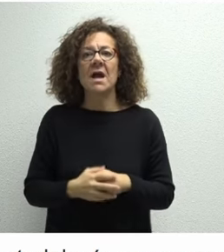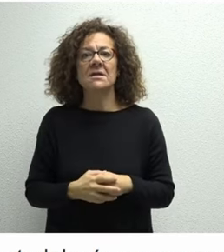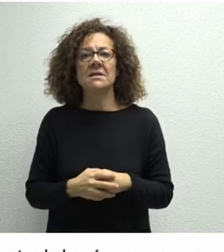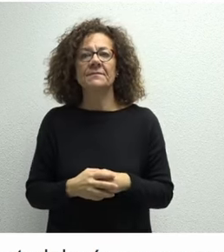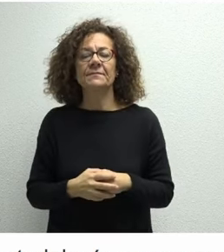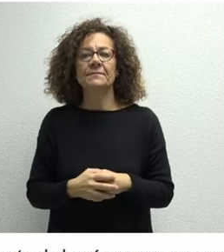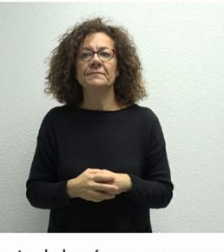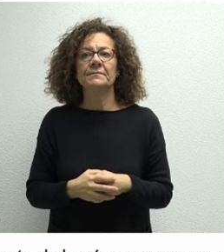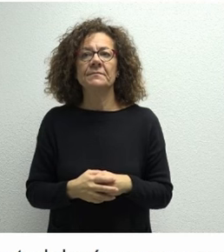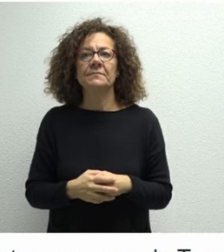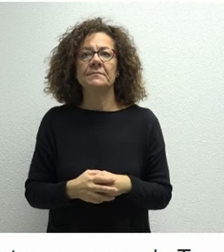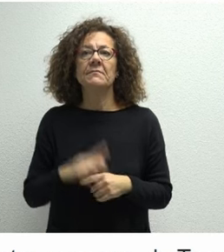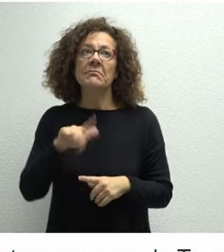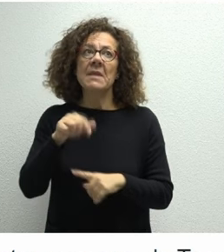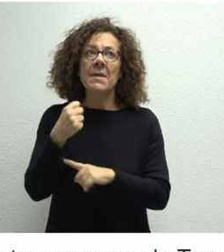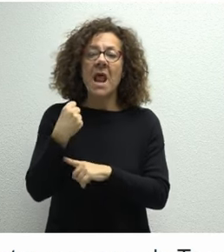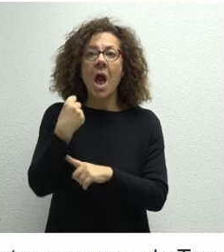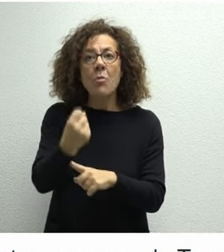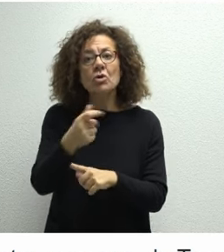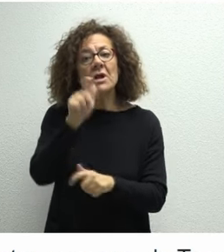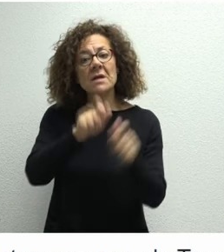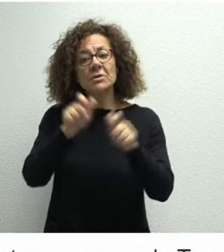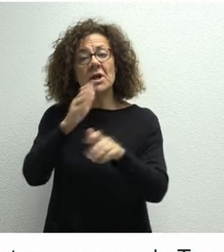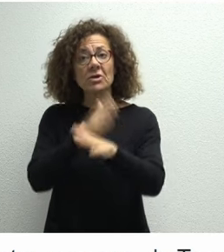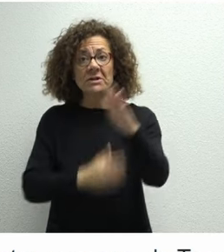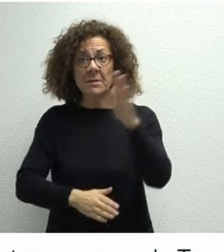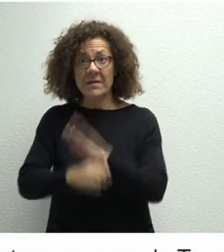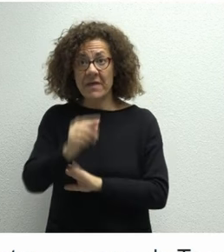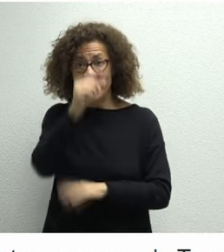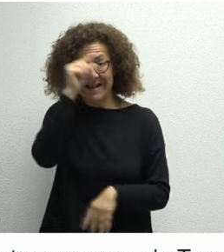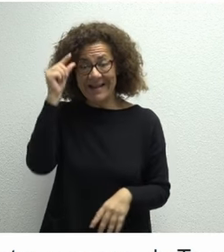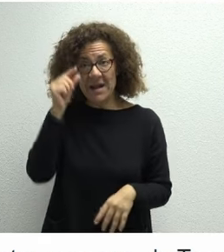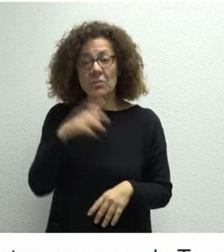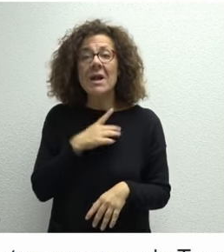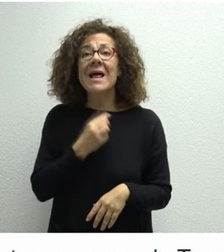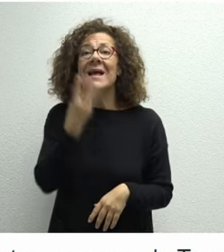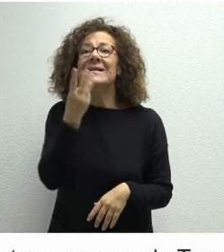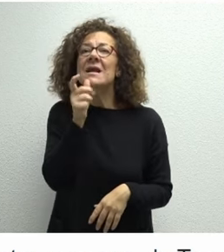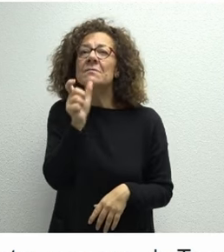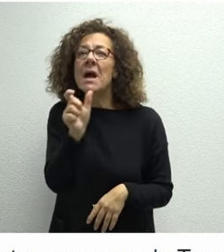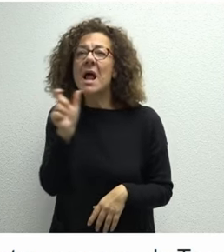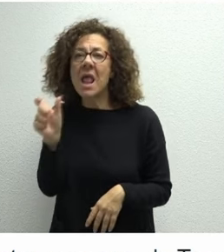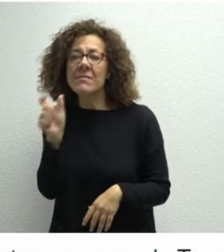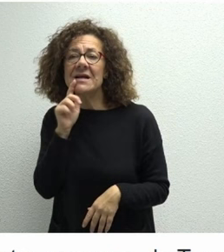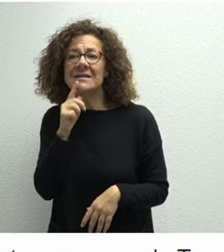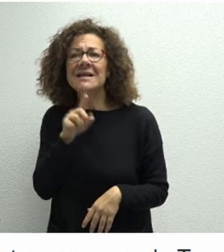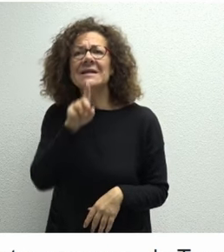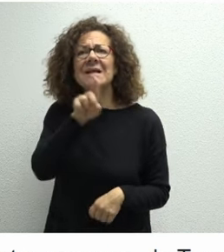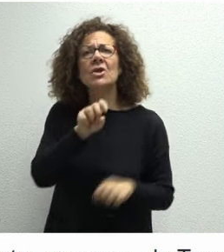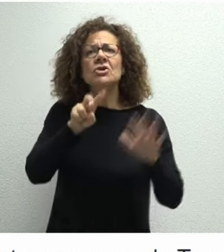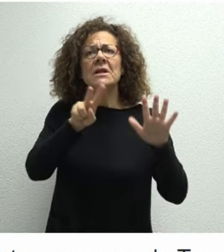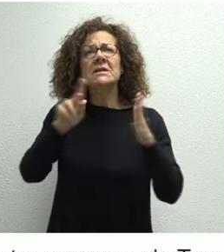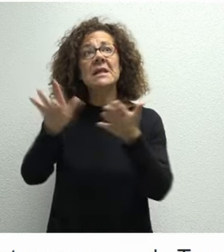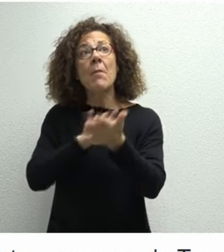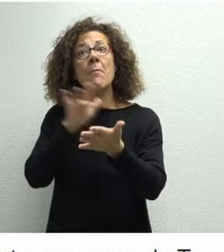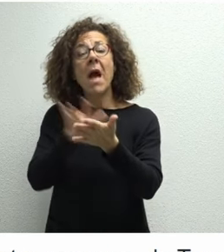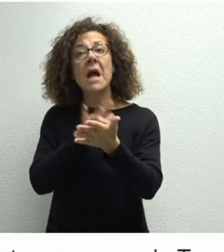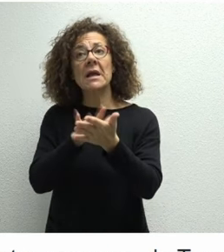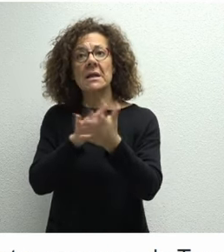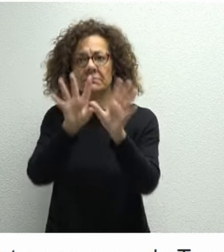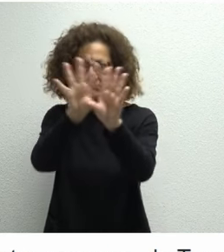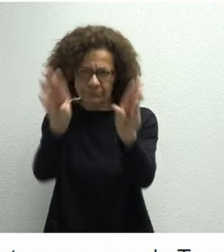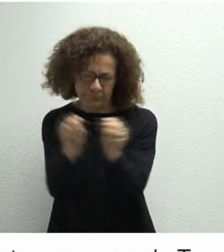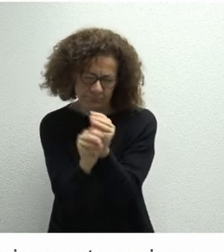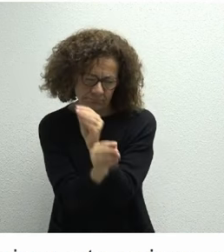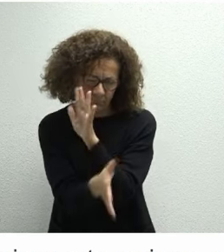eh Y apoyos a las personas con discap intelectual en tres palabras de las 177 páginas y